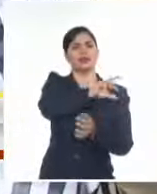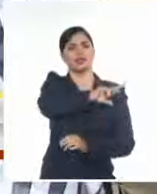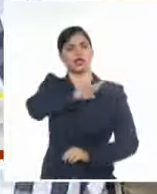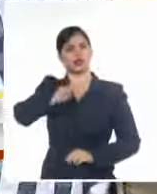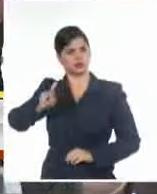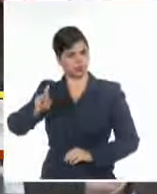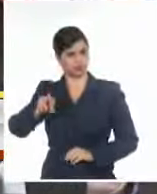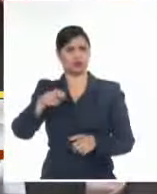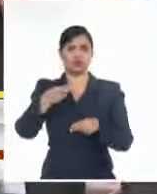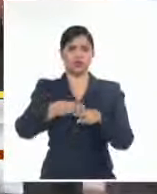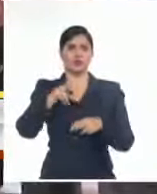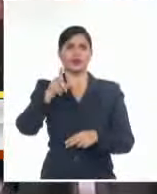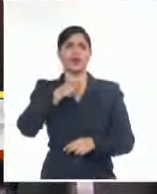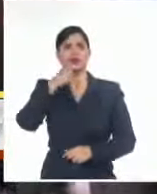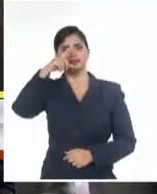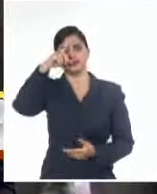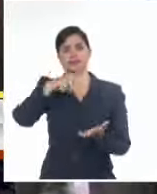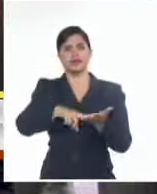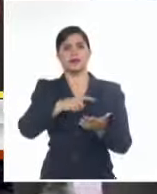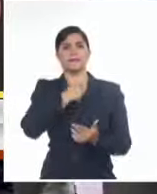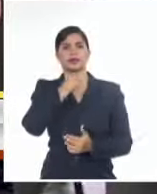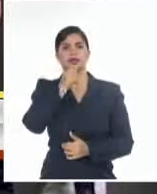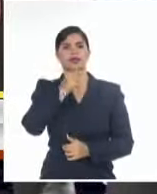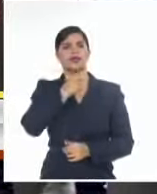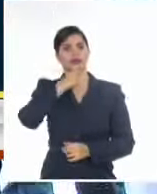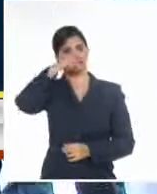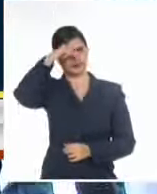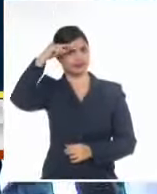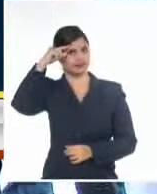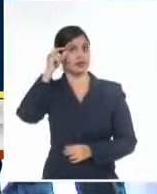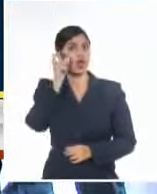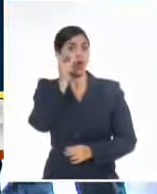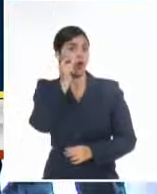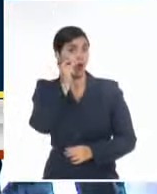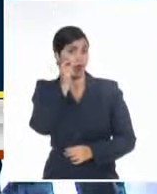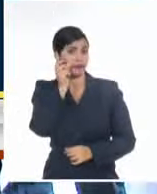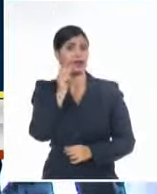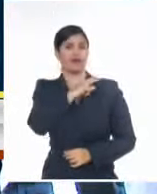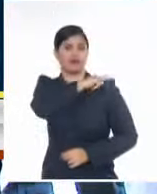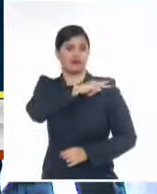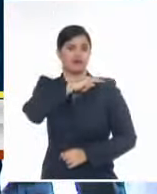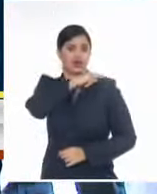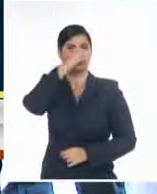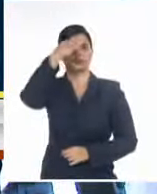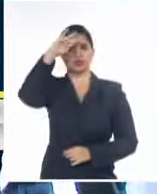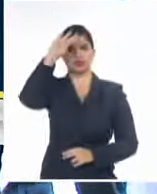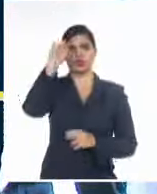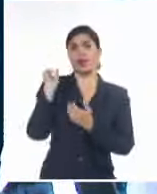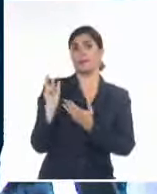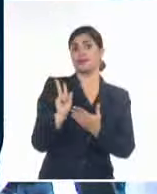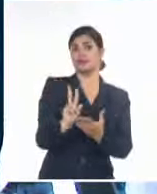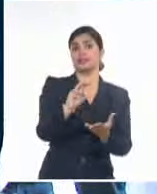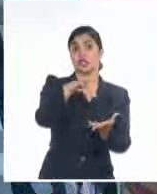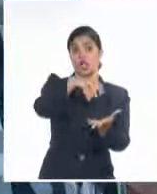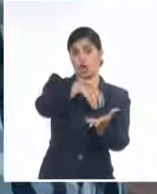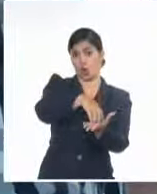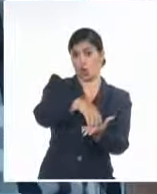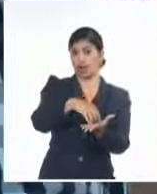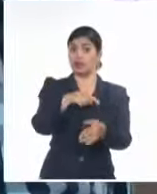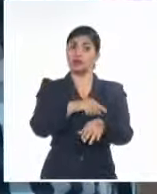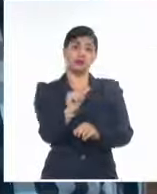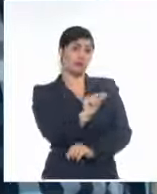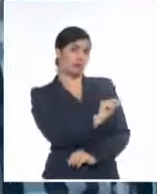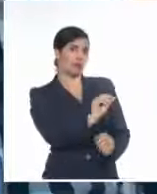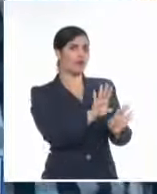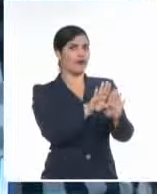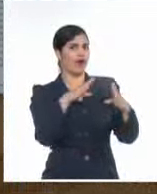y vicepresidente de la República de Cuba, Salvador Valdés Mesa, visitó el Centro de Interpretación, recientemente inaugurado, en el